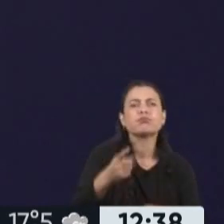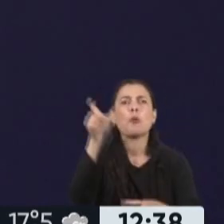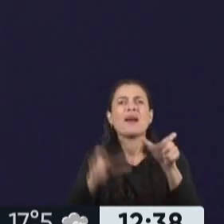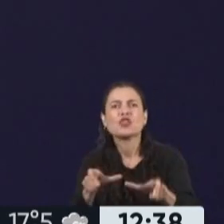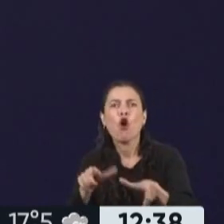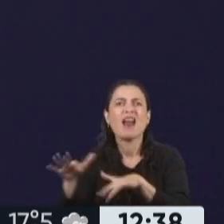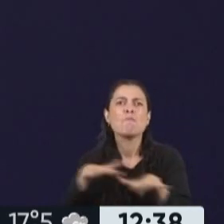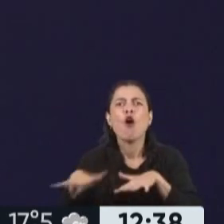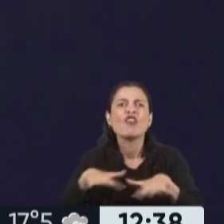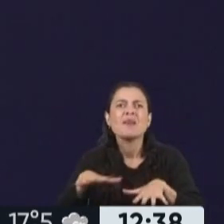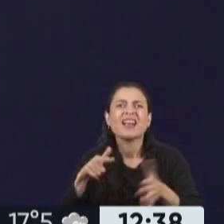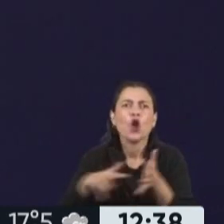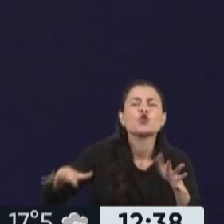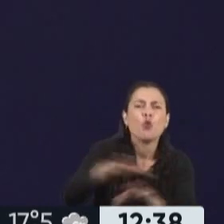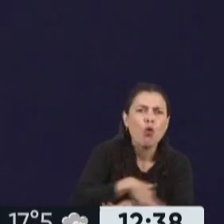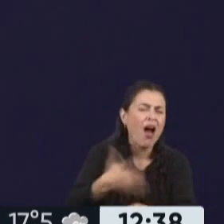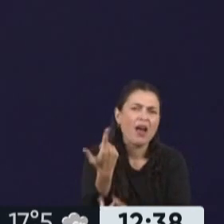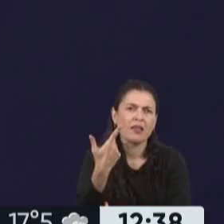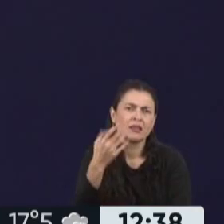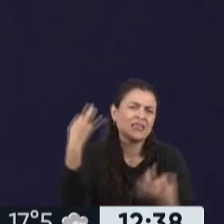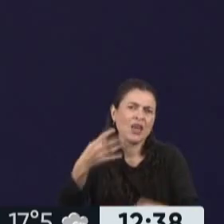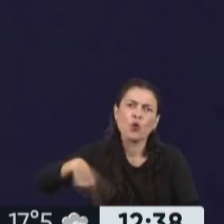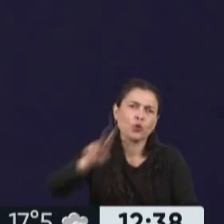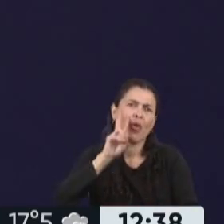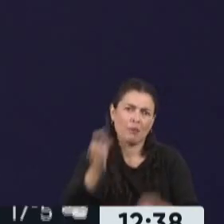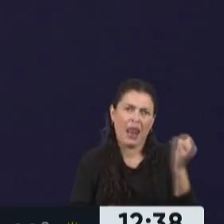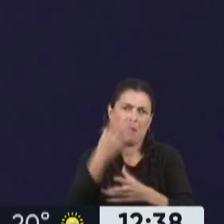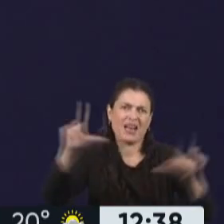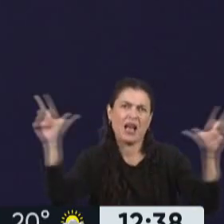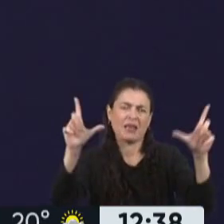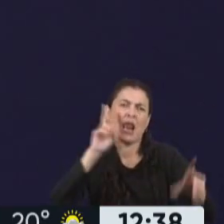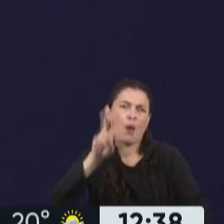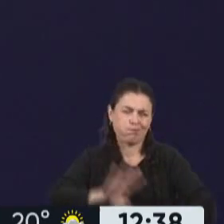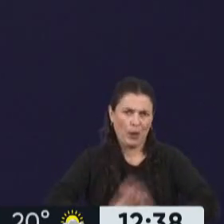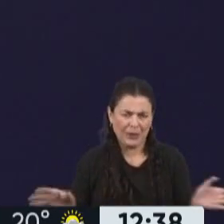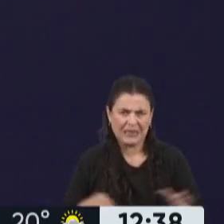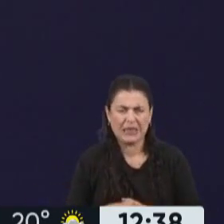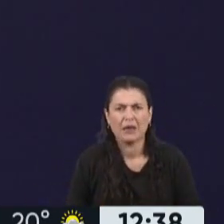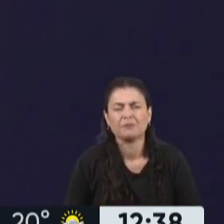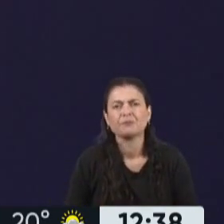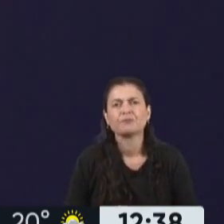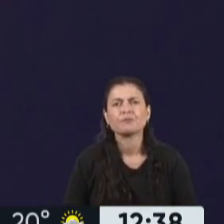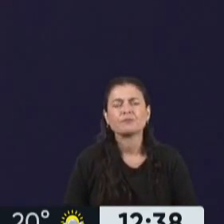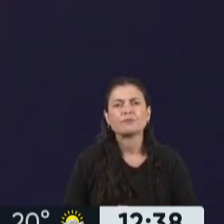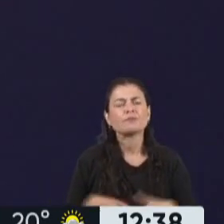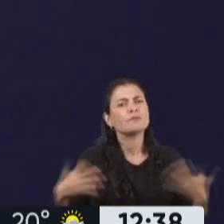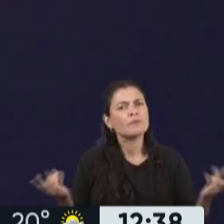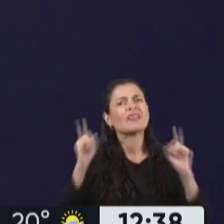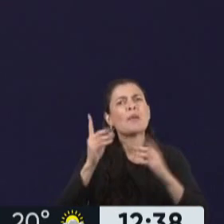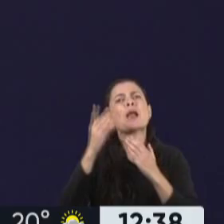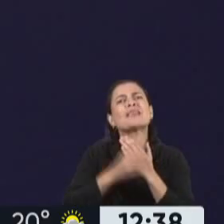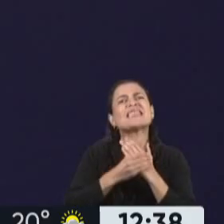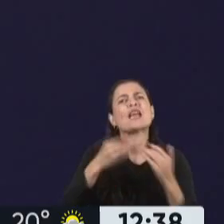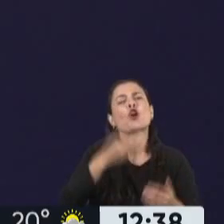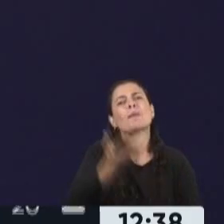Bueno, imágenes estas que seguramente vieron porque yo las vi en los diferentes medios de comunicación. El Ministerio de